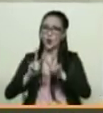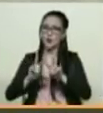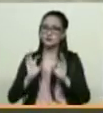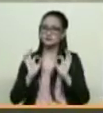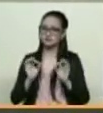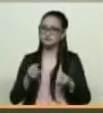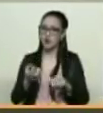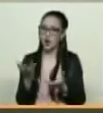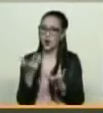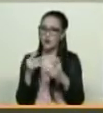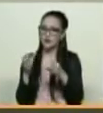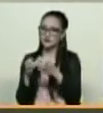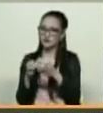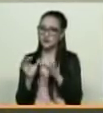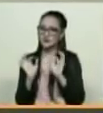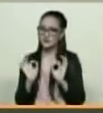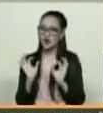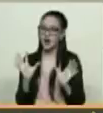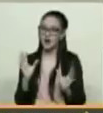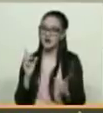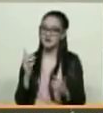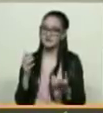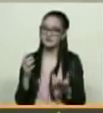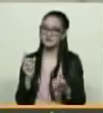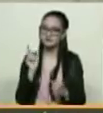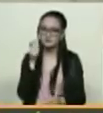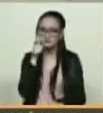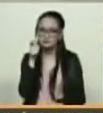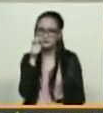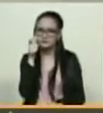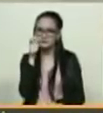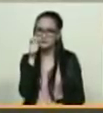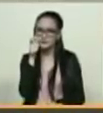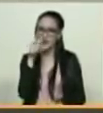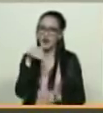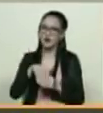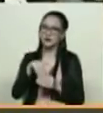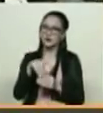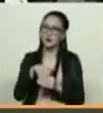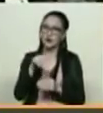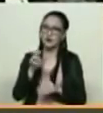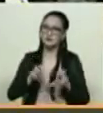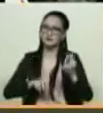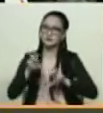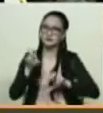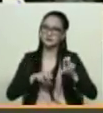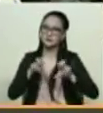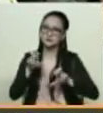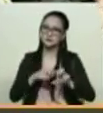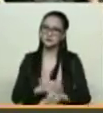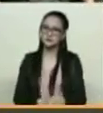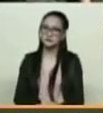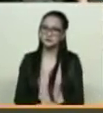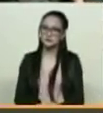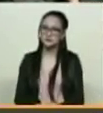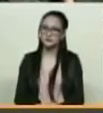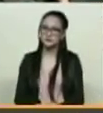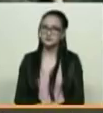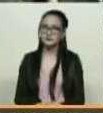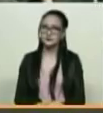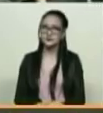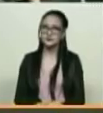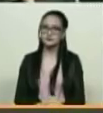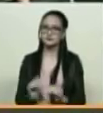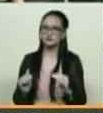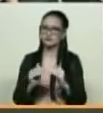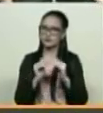de la organización de la citada misión de acompañamiento y observación electoral. Se asegurará y favorecerá